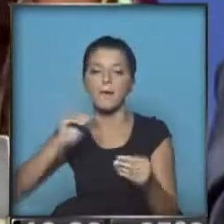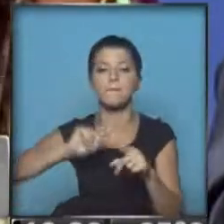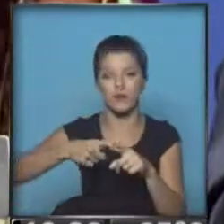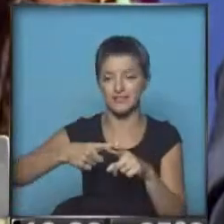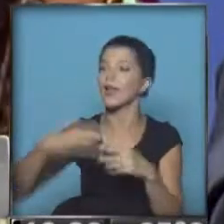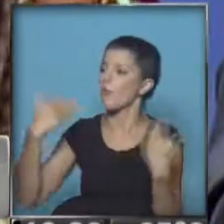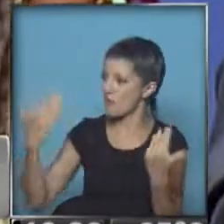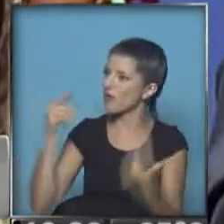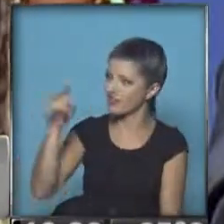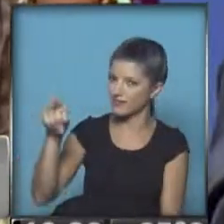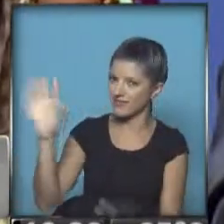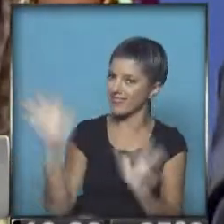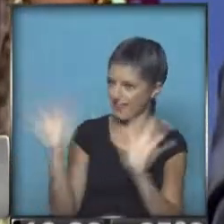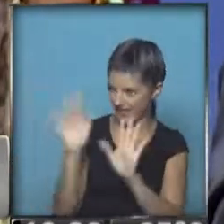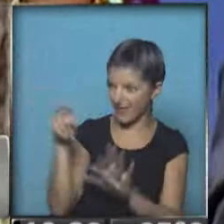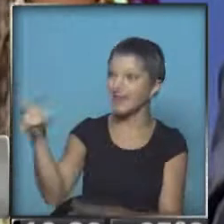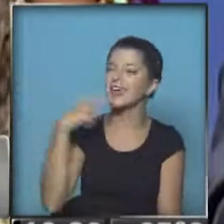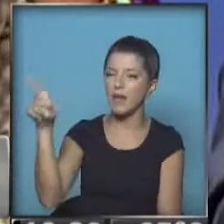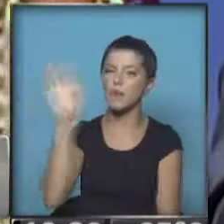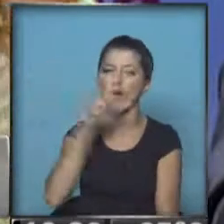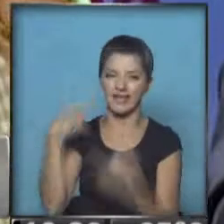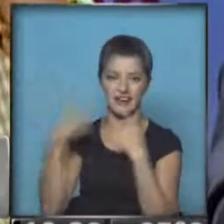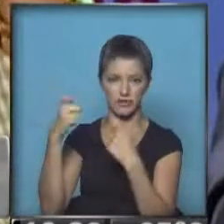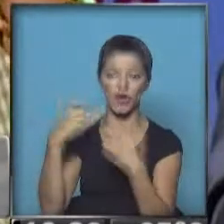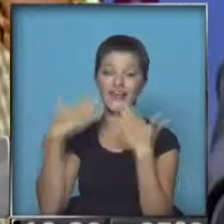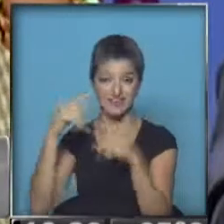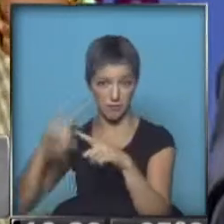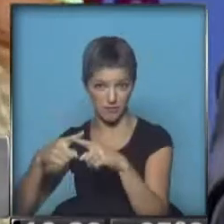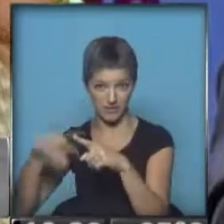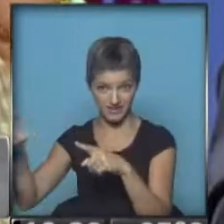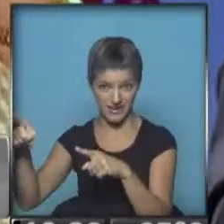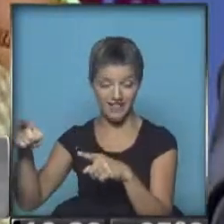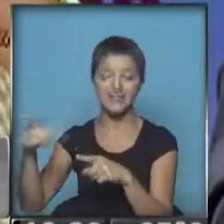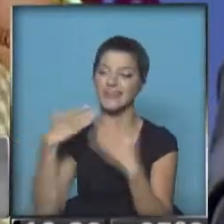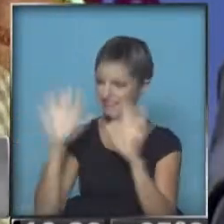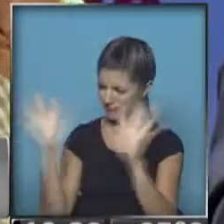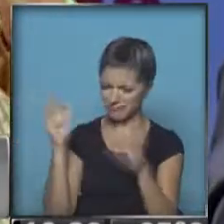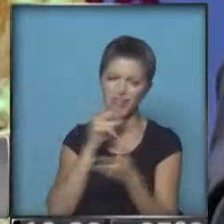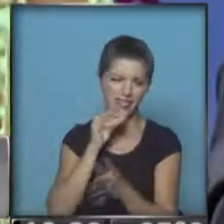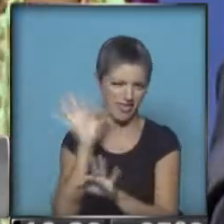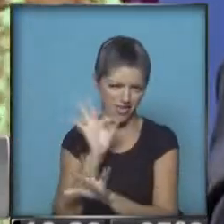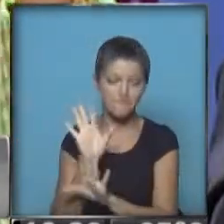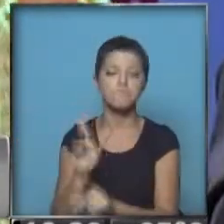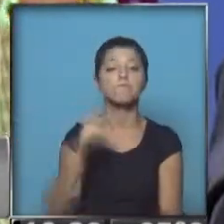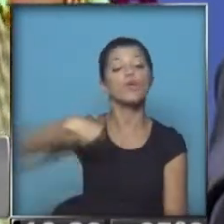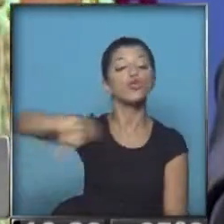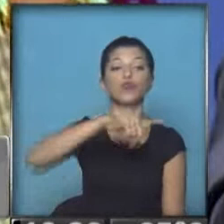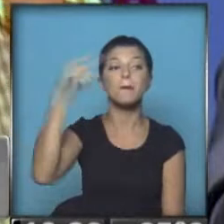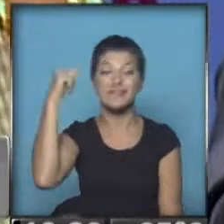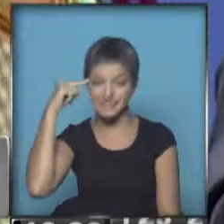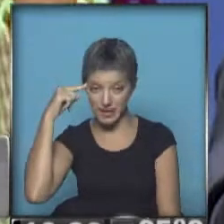eso, de nada, por aquel que me gritó gracias por la política, o la que me gritó gracias por la política, los que consideramos que